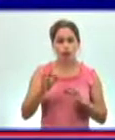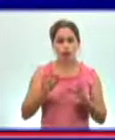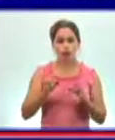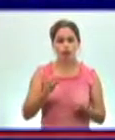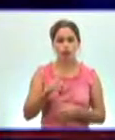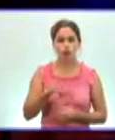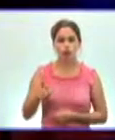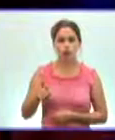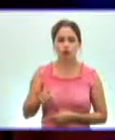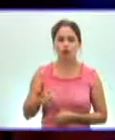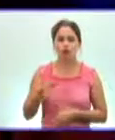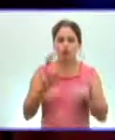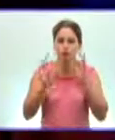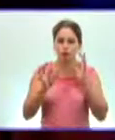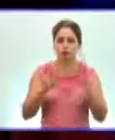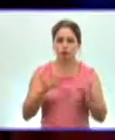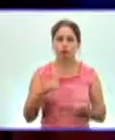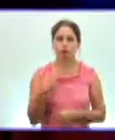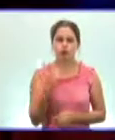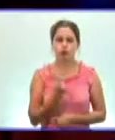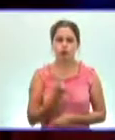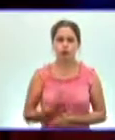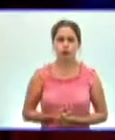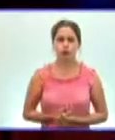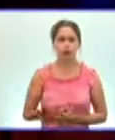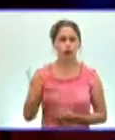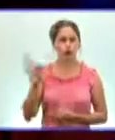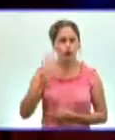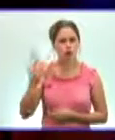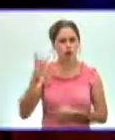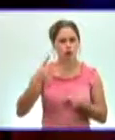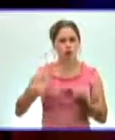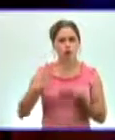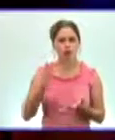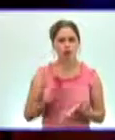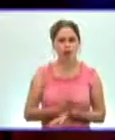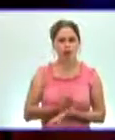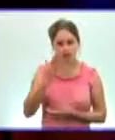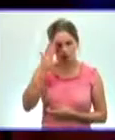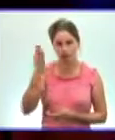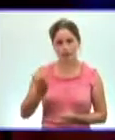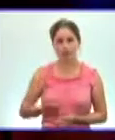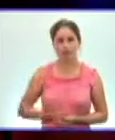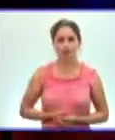usted, que cuidándose usted, nos cuidaremos nosotros. Nos vemos en la próxima emisión. Muchas gracias.